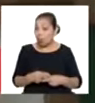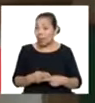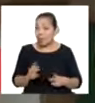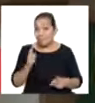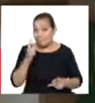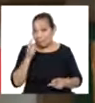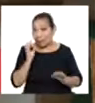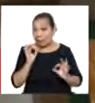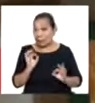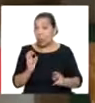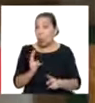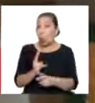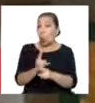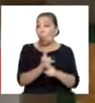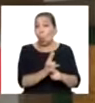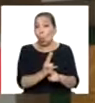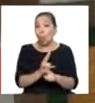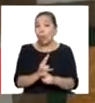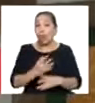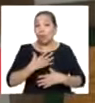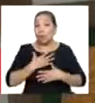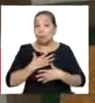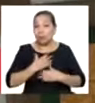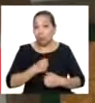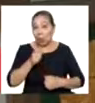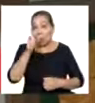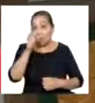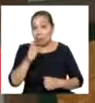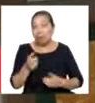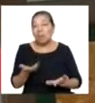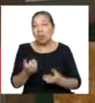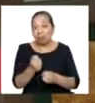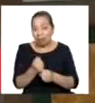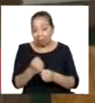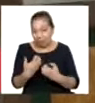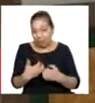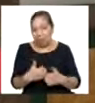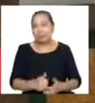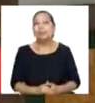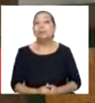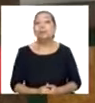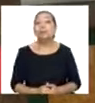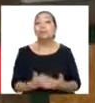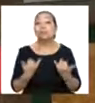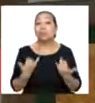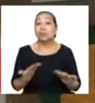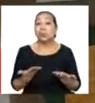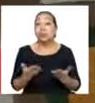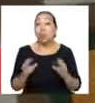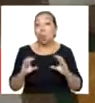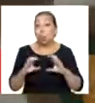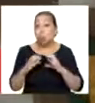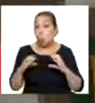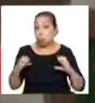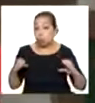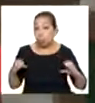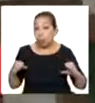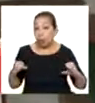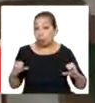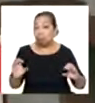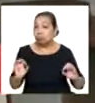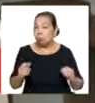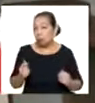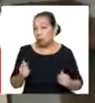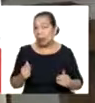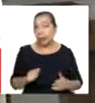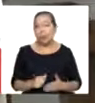entonces siempre se tiene que salvaguardar la seguridad de la persona que está fabricando el producto. Esto es un curso que tiene